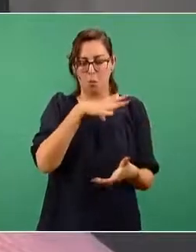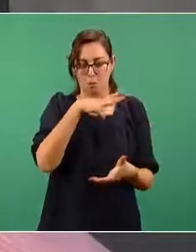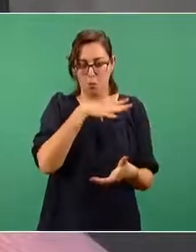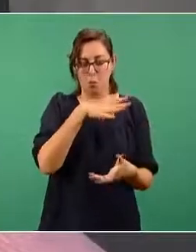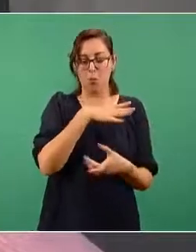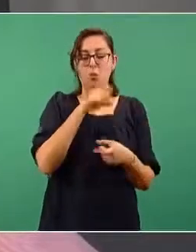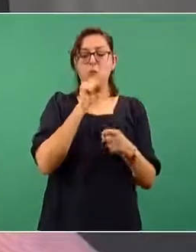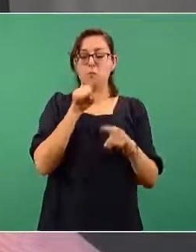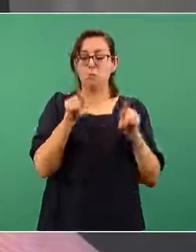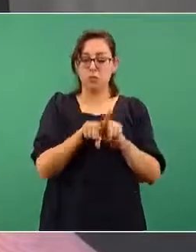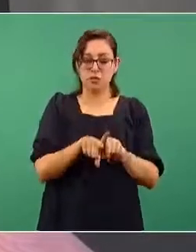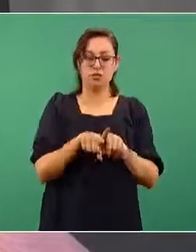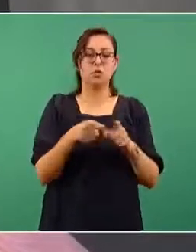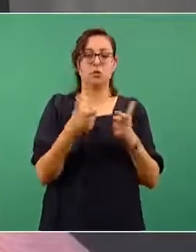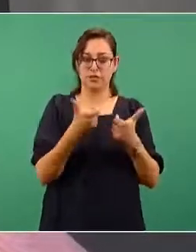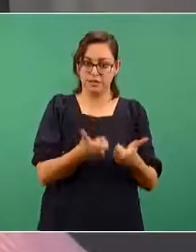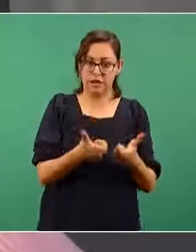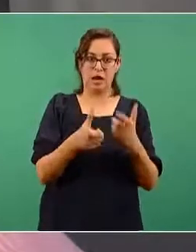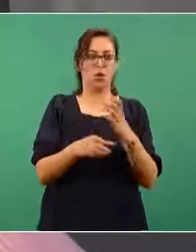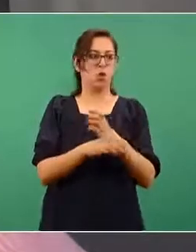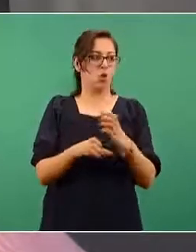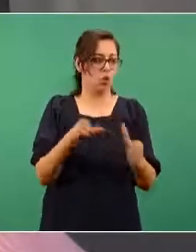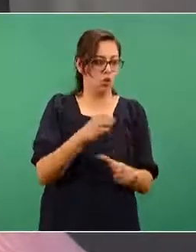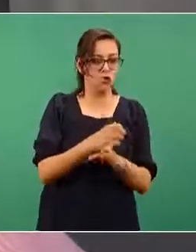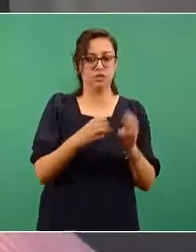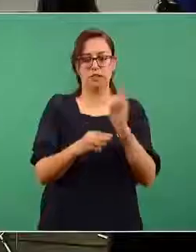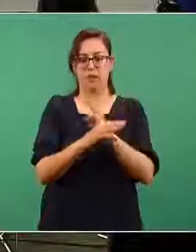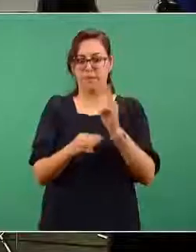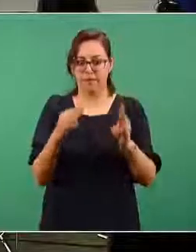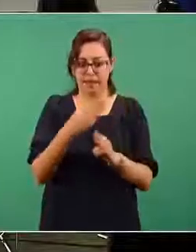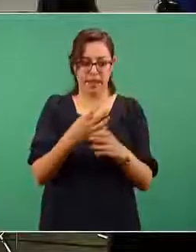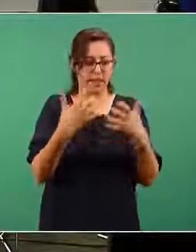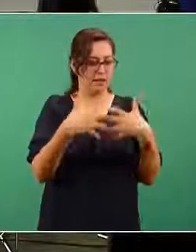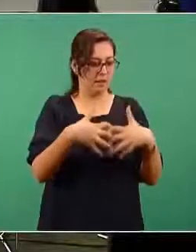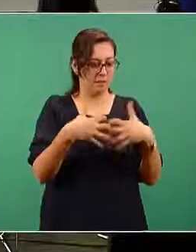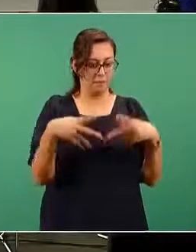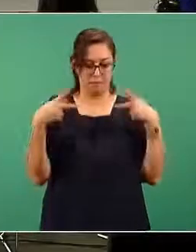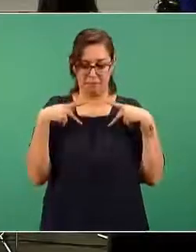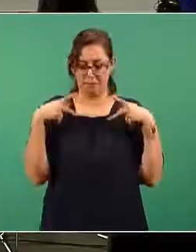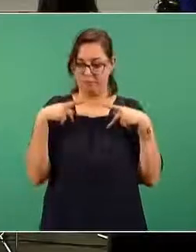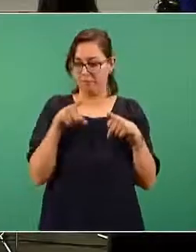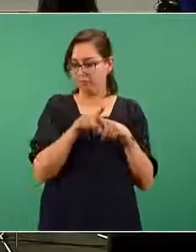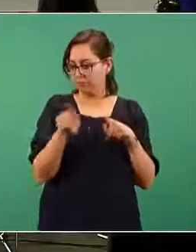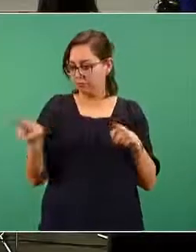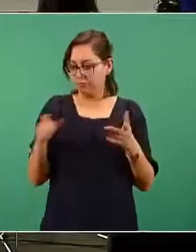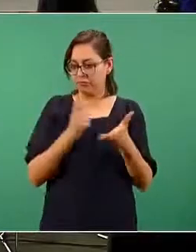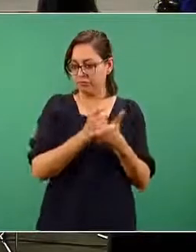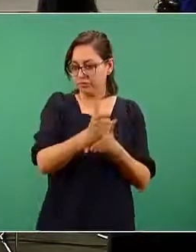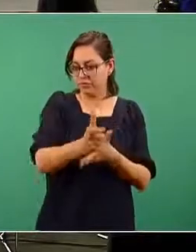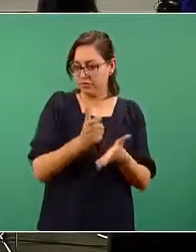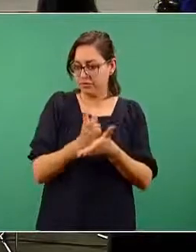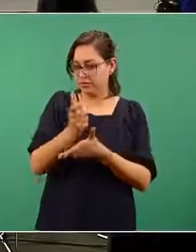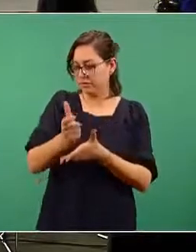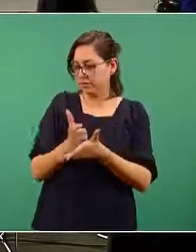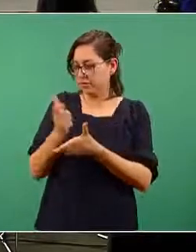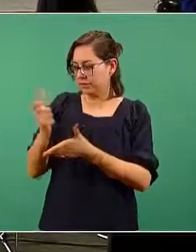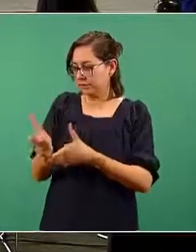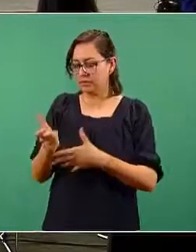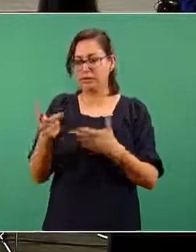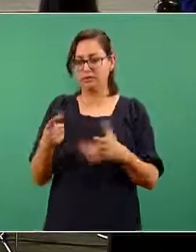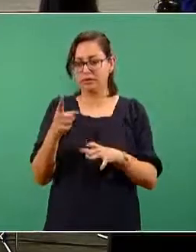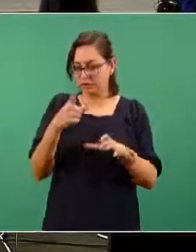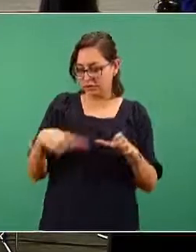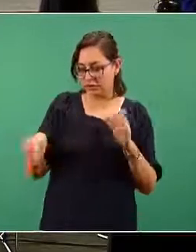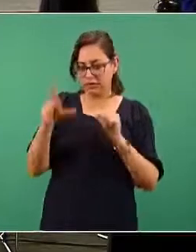los insumos, la renovación de equipos, los salarios de personal auxiliar, las becas de personal en